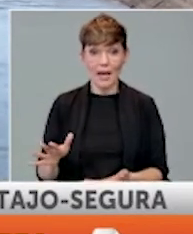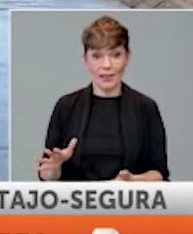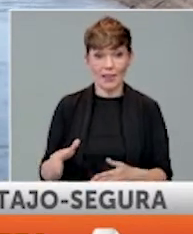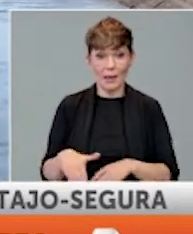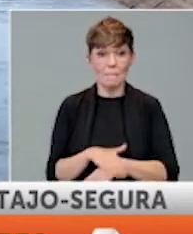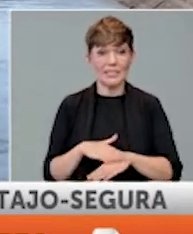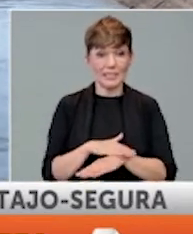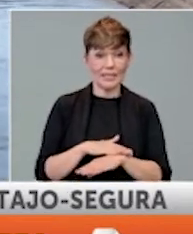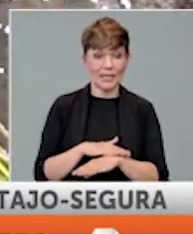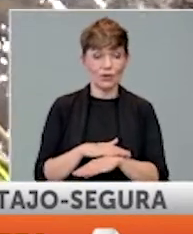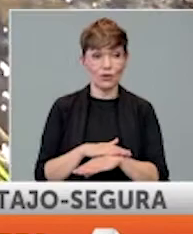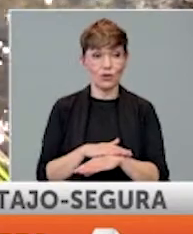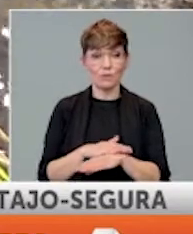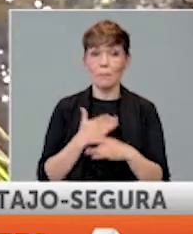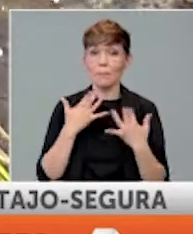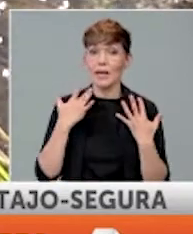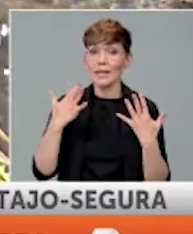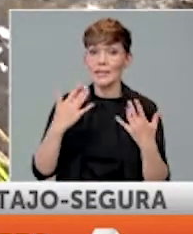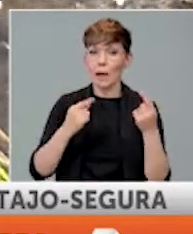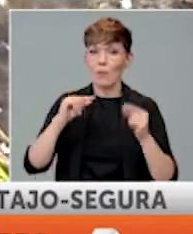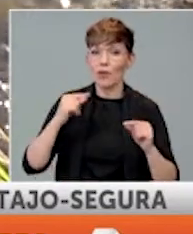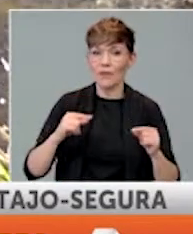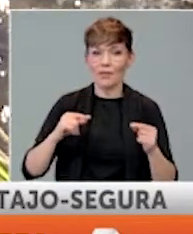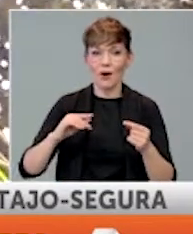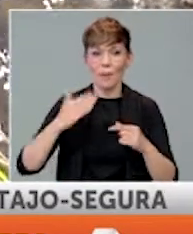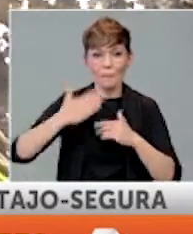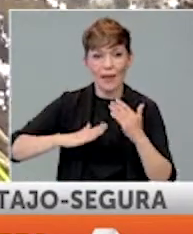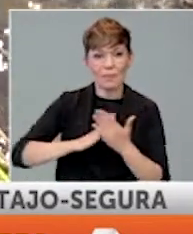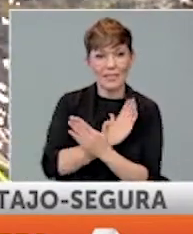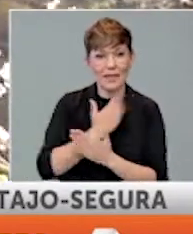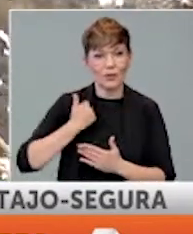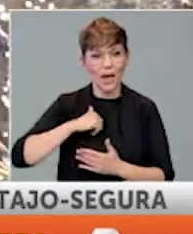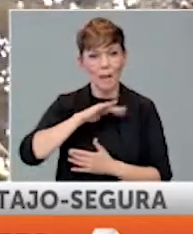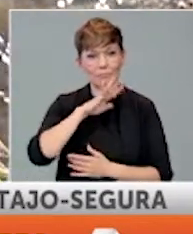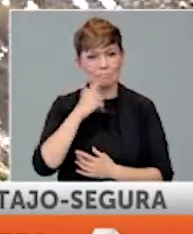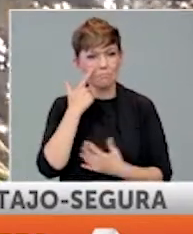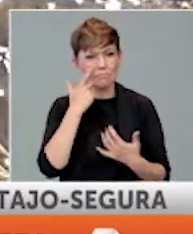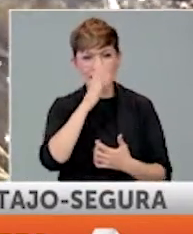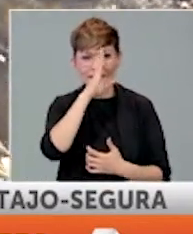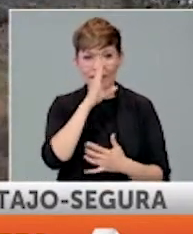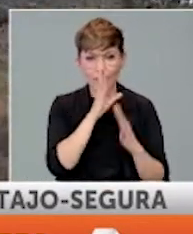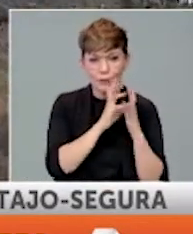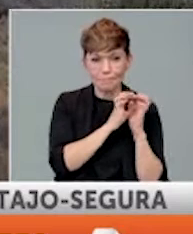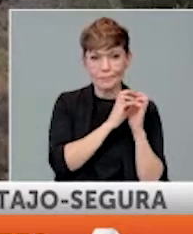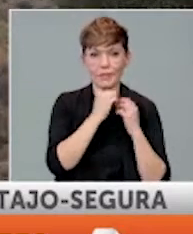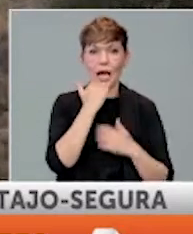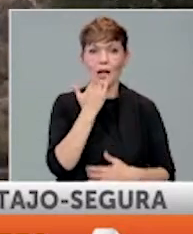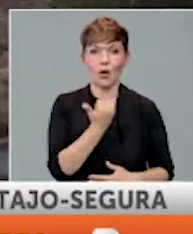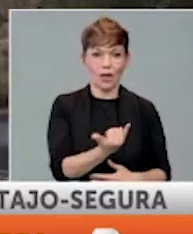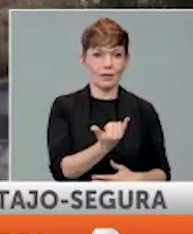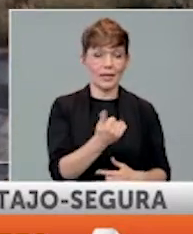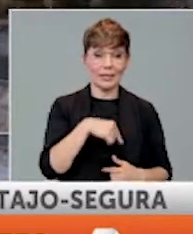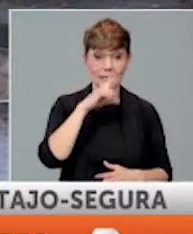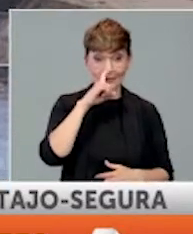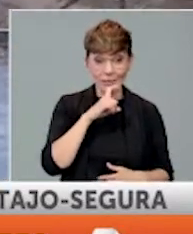aplicación de esta modificación fuera de lugar, fuera de plazo, fuera de tiempo, porque de ser así, y este año precisamente en el que